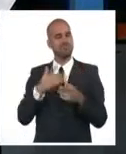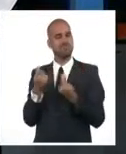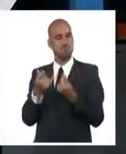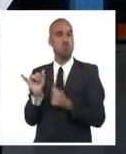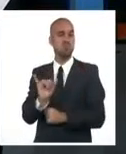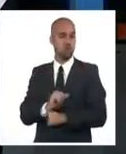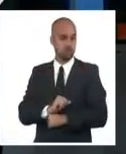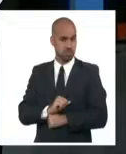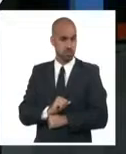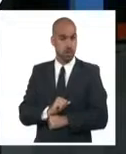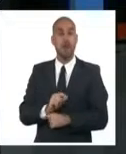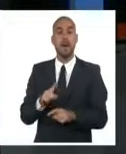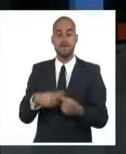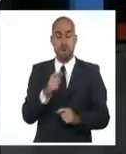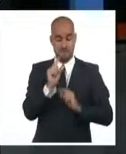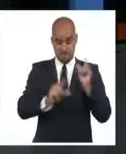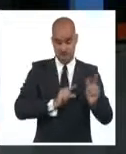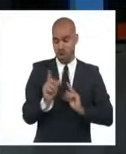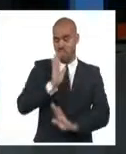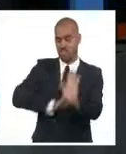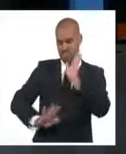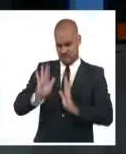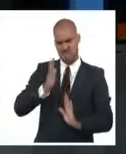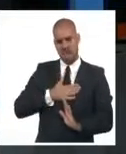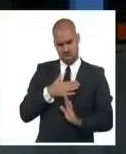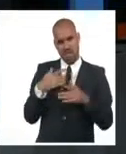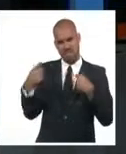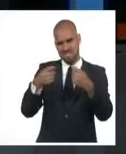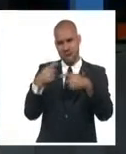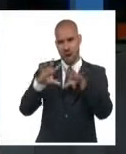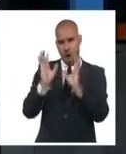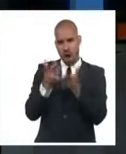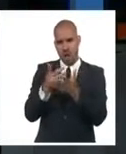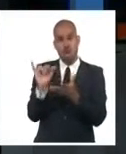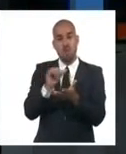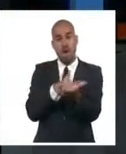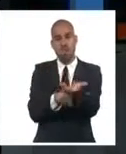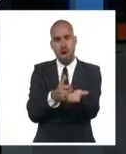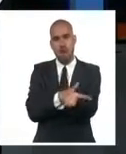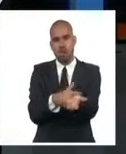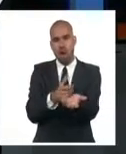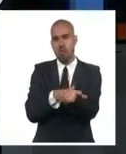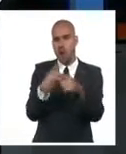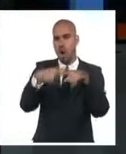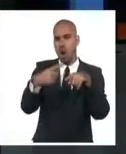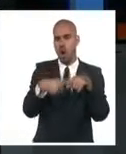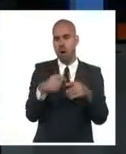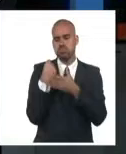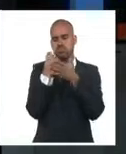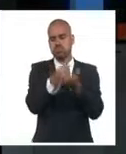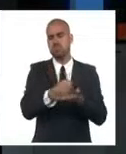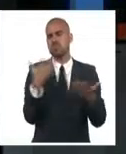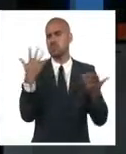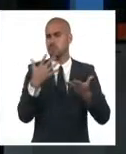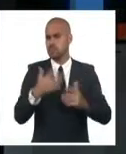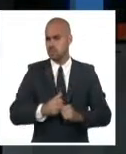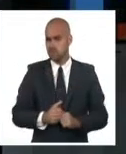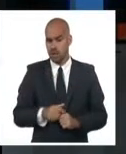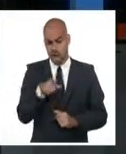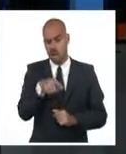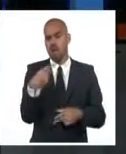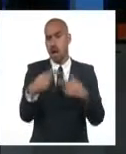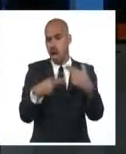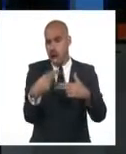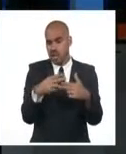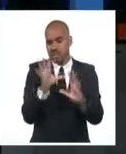defensor de la libre tenencia de venta de armas recibe donaciones en metálico y apoyo del poderoso lobby pro armas.